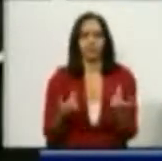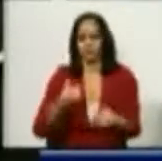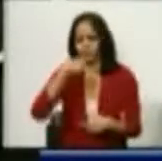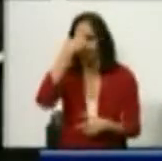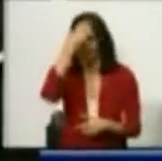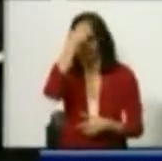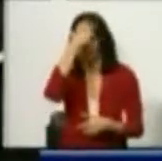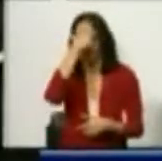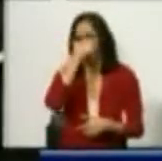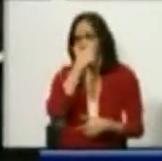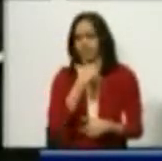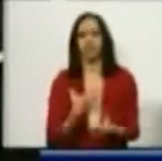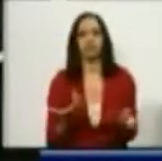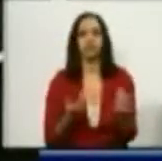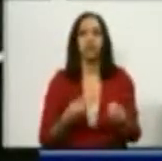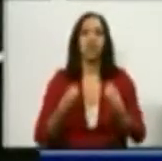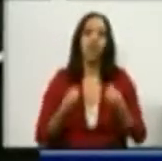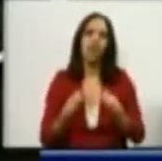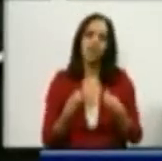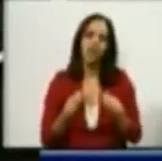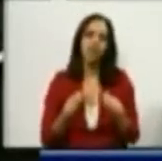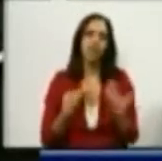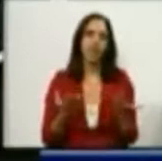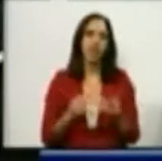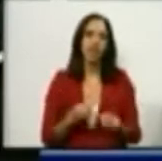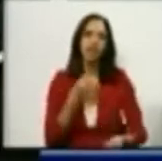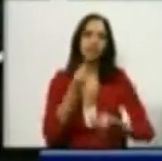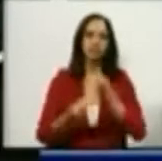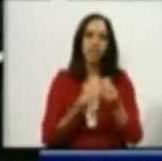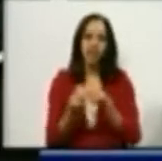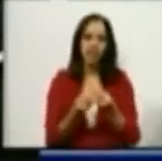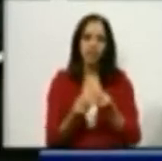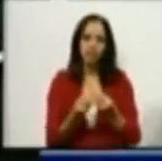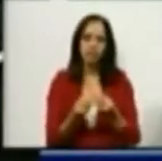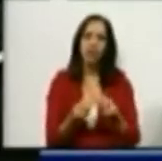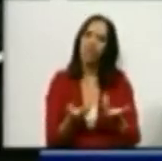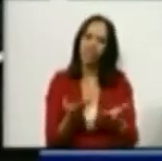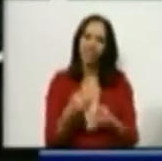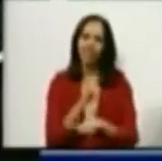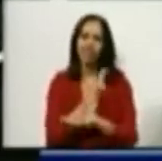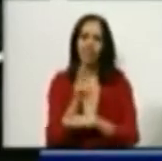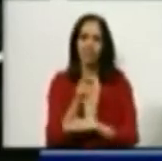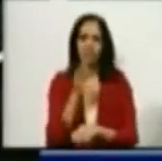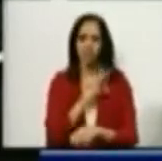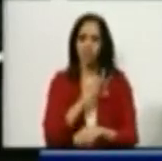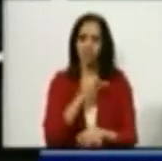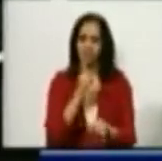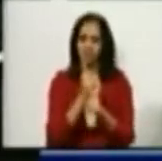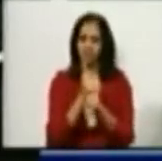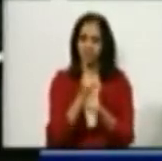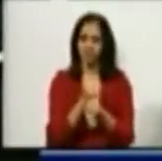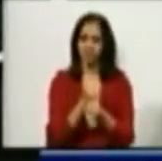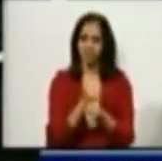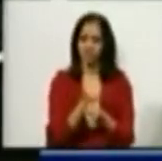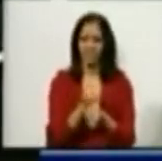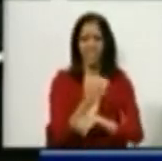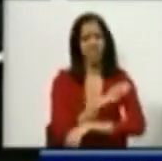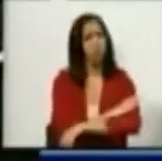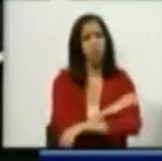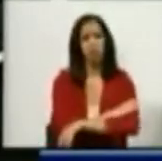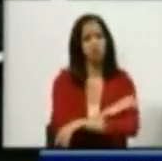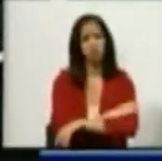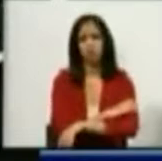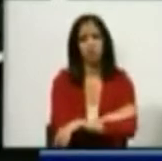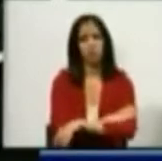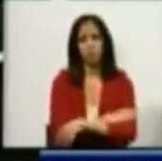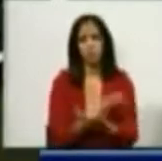que es fundamentalmente y se ejerce fundamentalmente en las redes sociales eso oposición que se